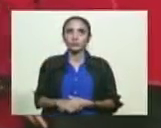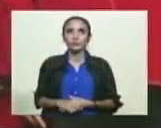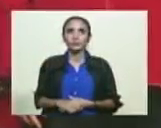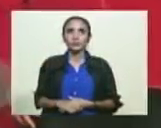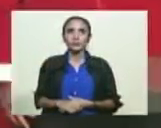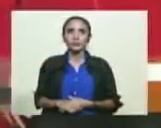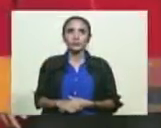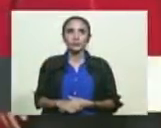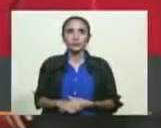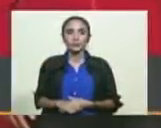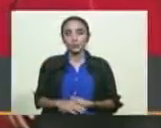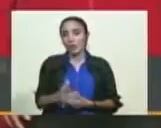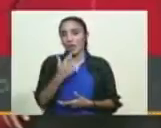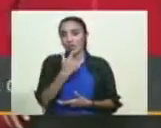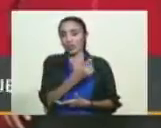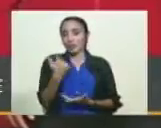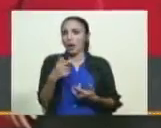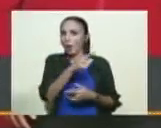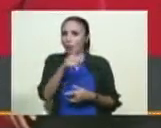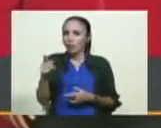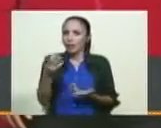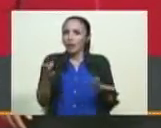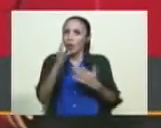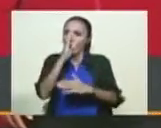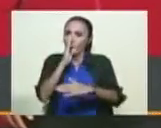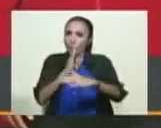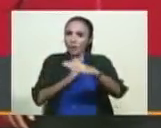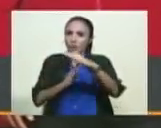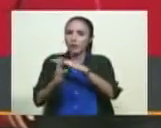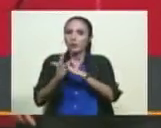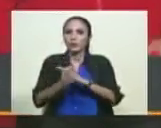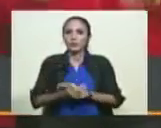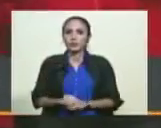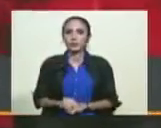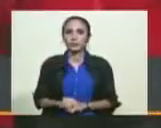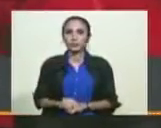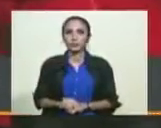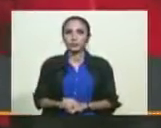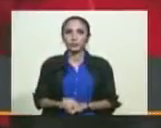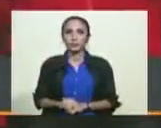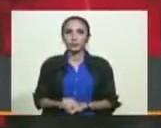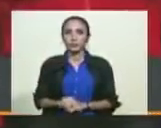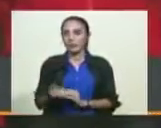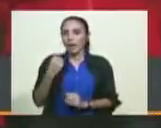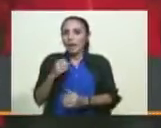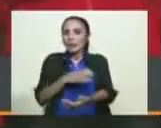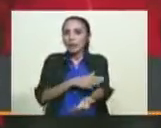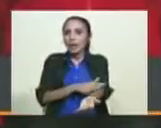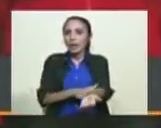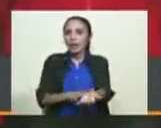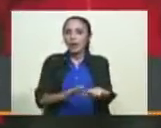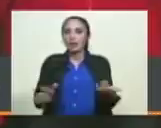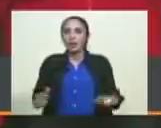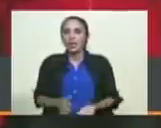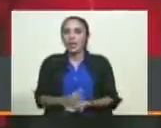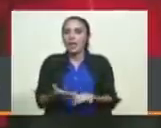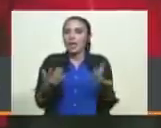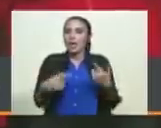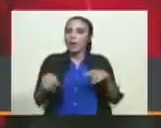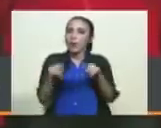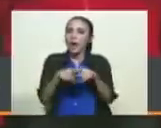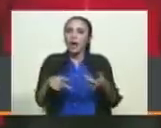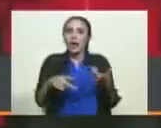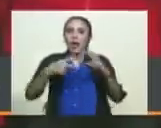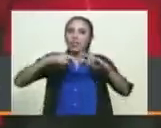ustedes son un pueblo noble que lleva en su sangre la sangre de los libertadores, la sangre de los precursores